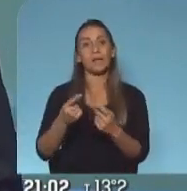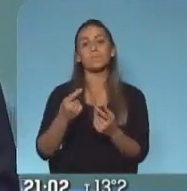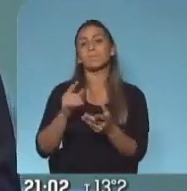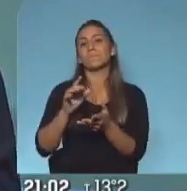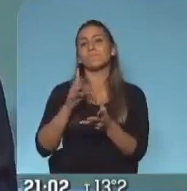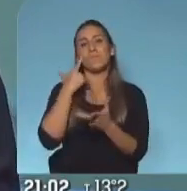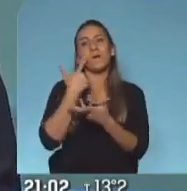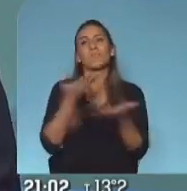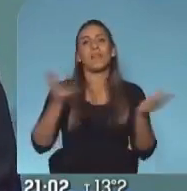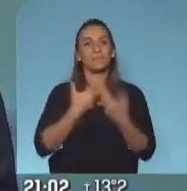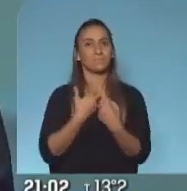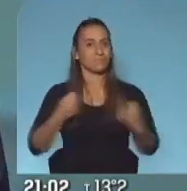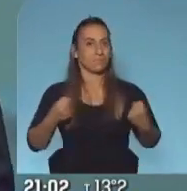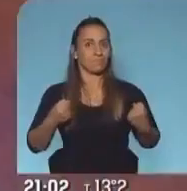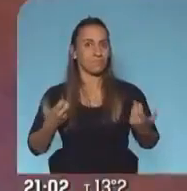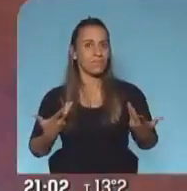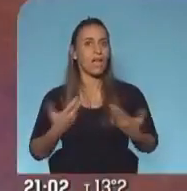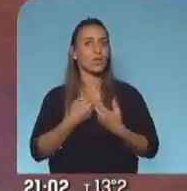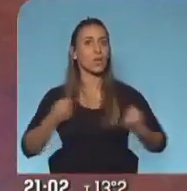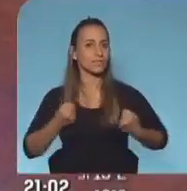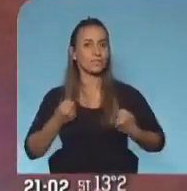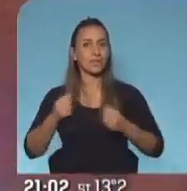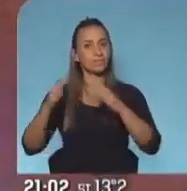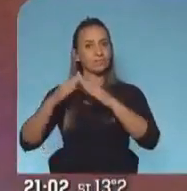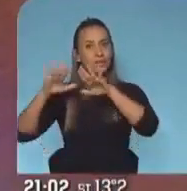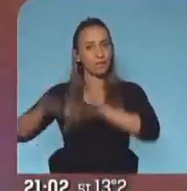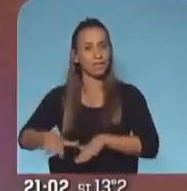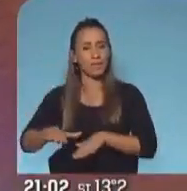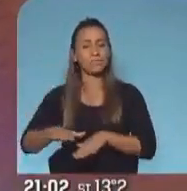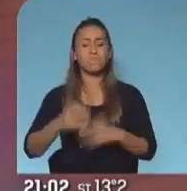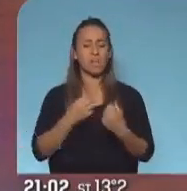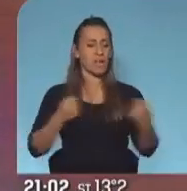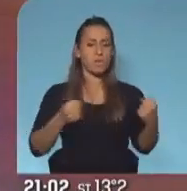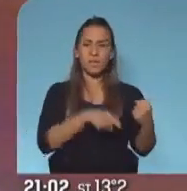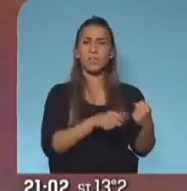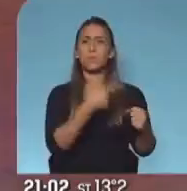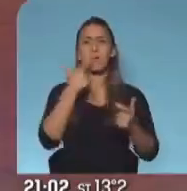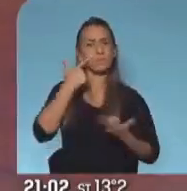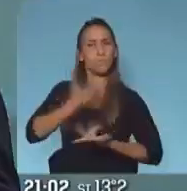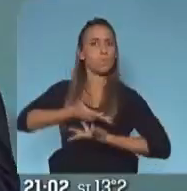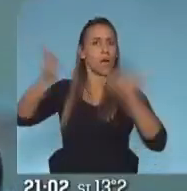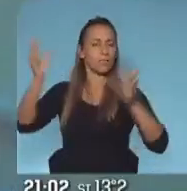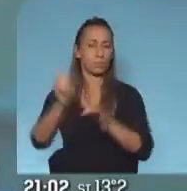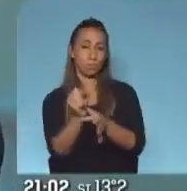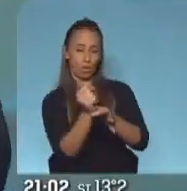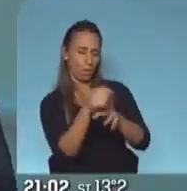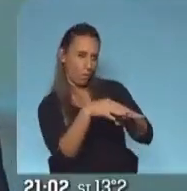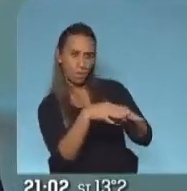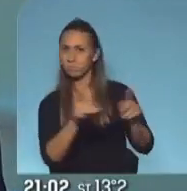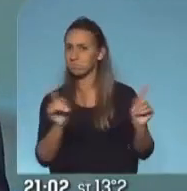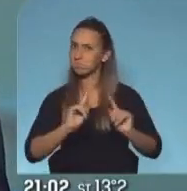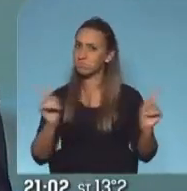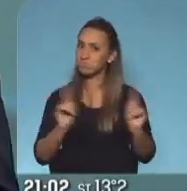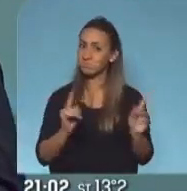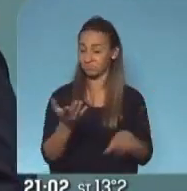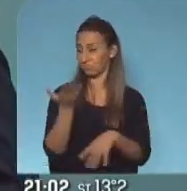Héroes en Cuarentena. Esos héroes, Diana, que no tienen un nombre porque están en la diaria. Porque si recién hablábamos que el presidente de la